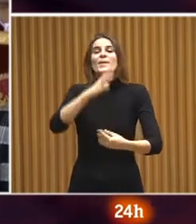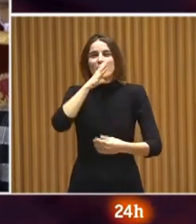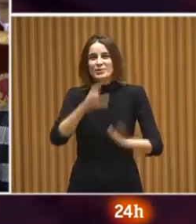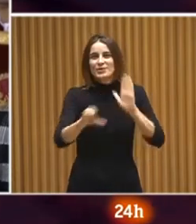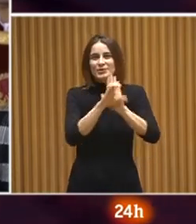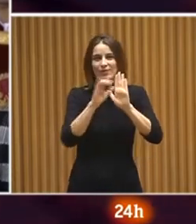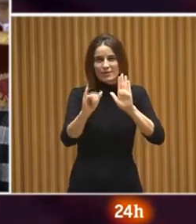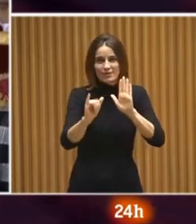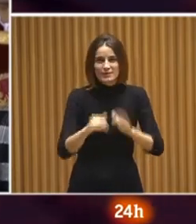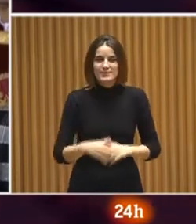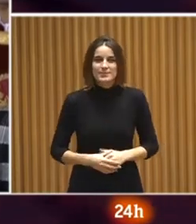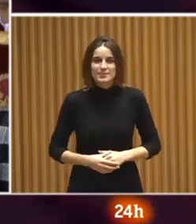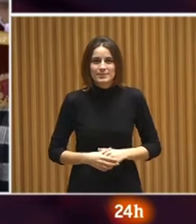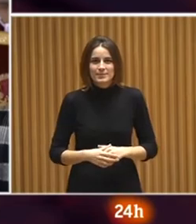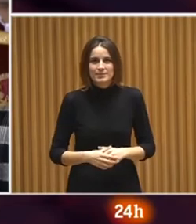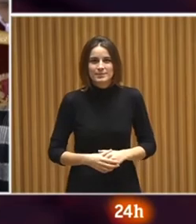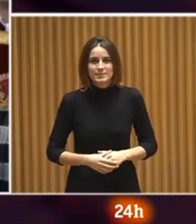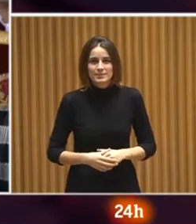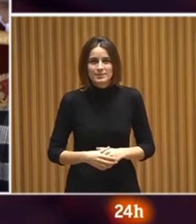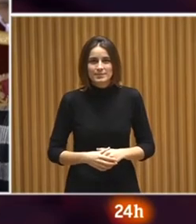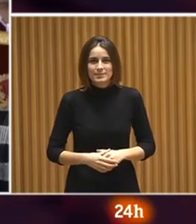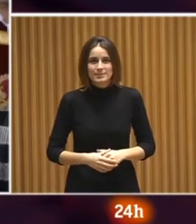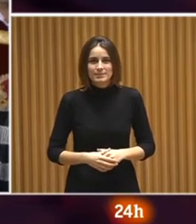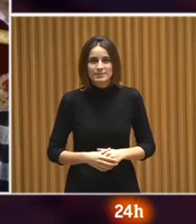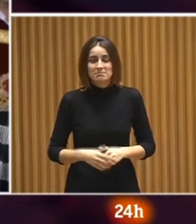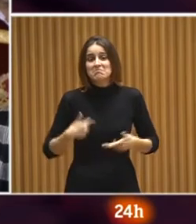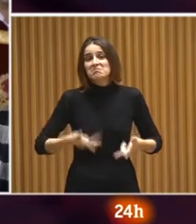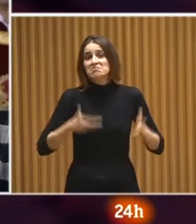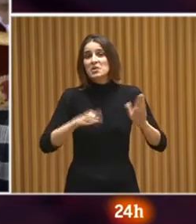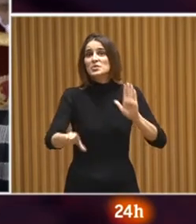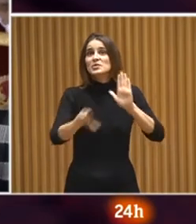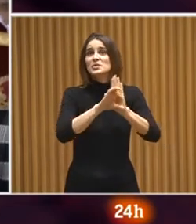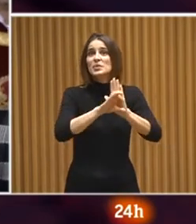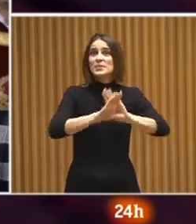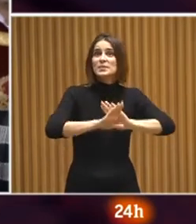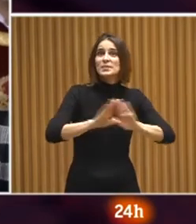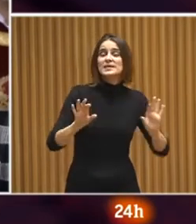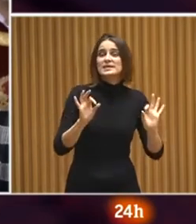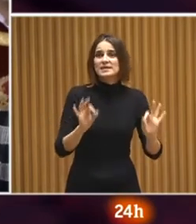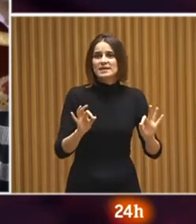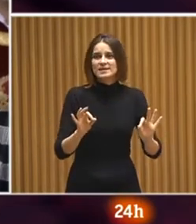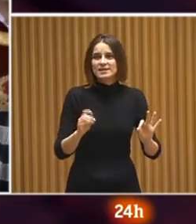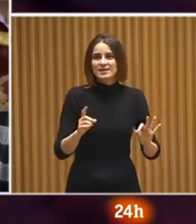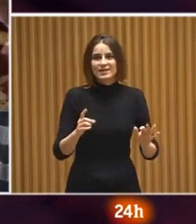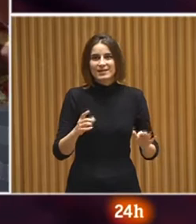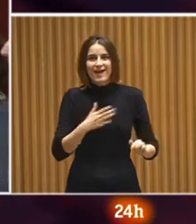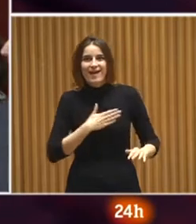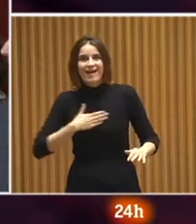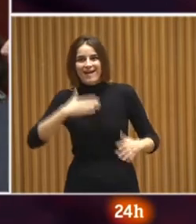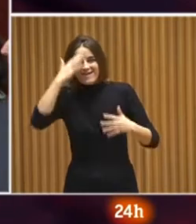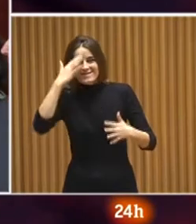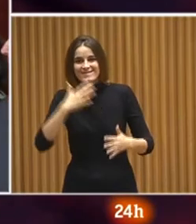podemos permitirnos reducir su eficacia integradora y con ello perder tantas voluntades y capacidades para el enriquecimiento de nuestra